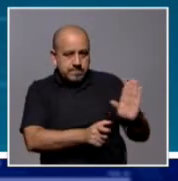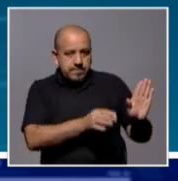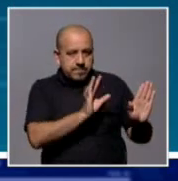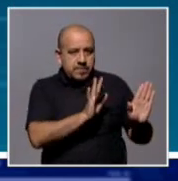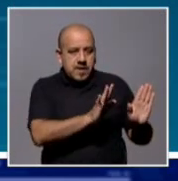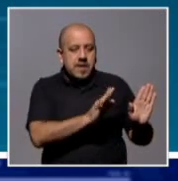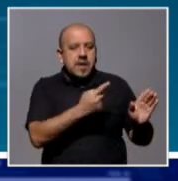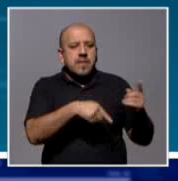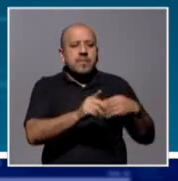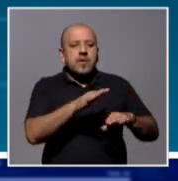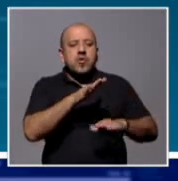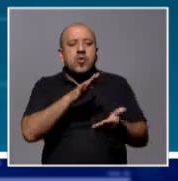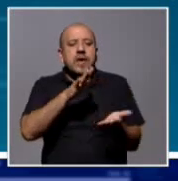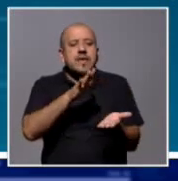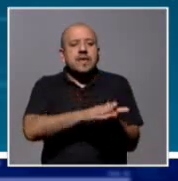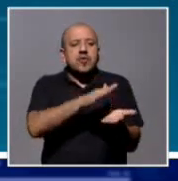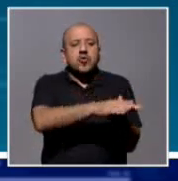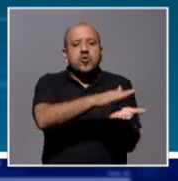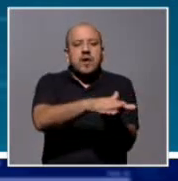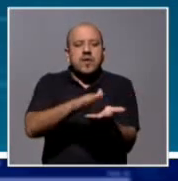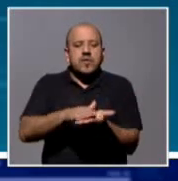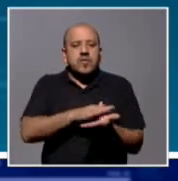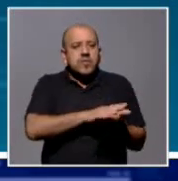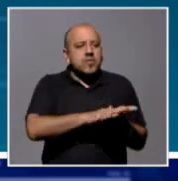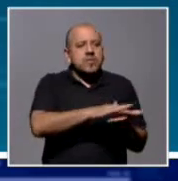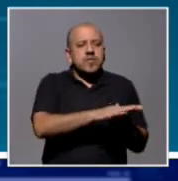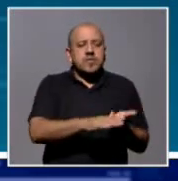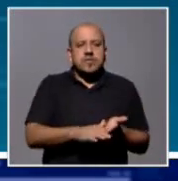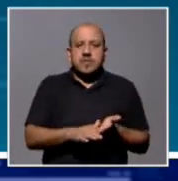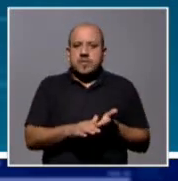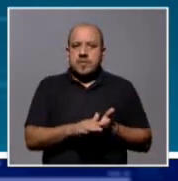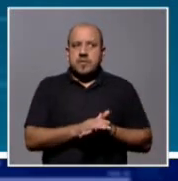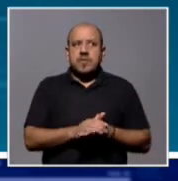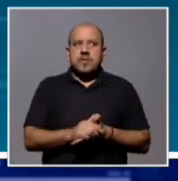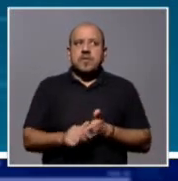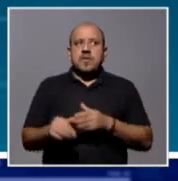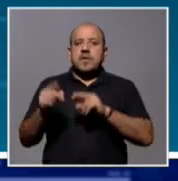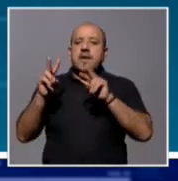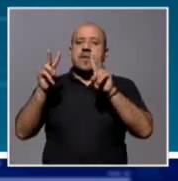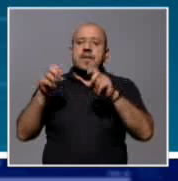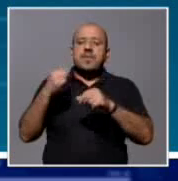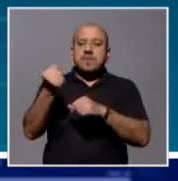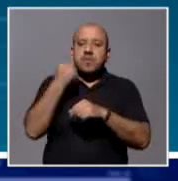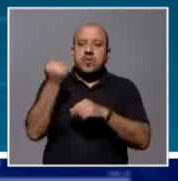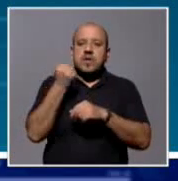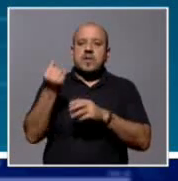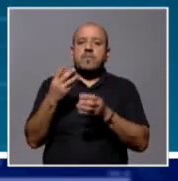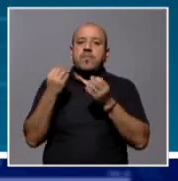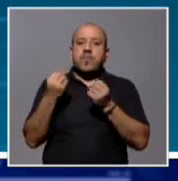una inquietud para todos el tema de cómo se comporta el virus por el contagio, ¿no? Claro, el tema de las superficies es importante.